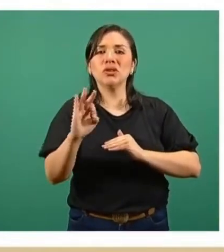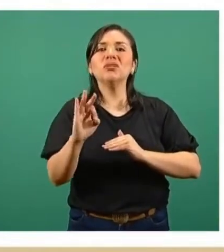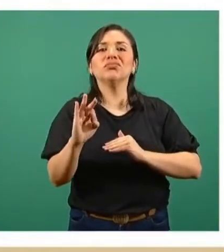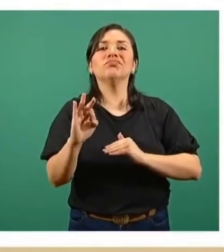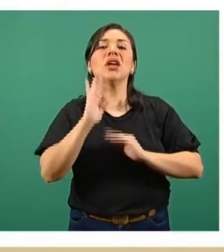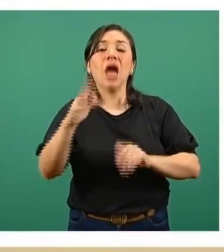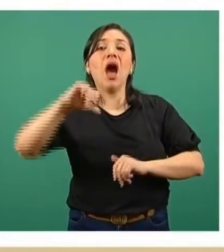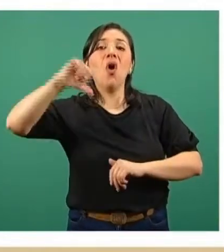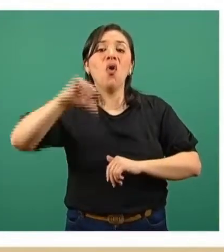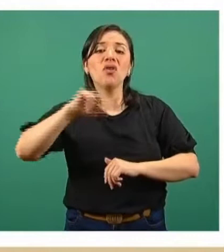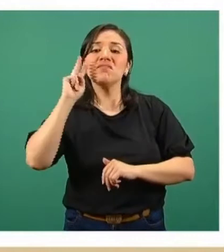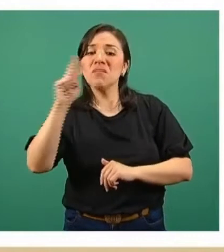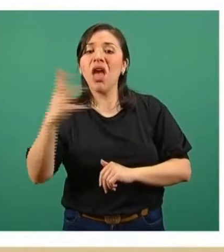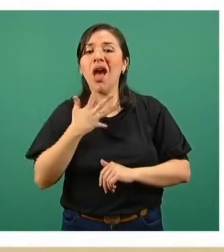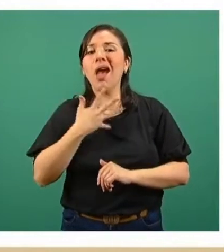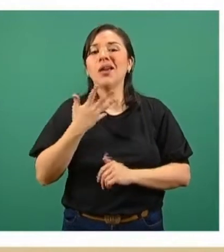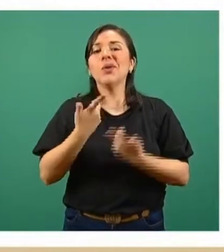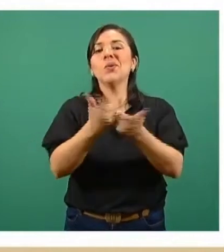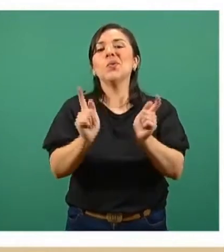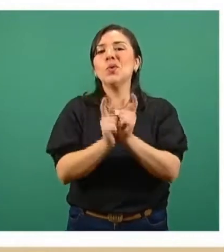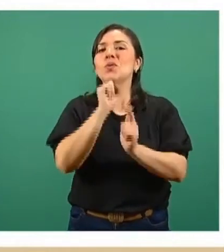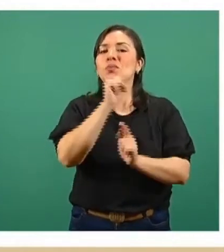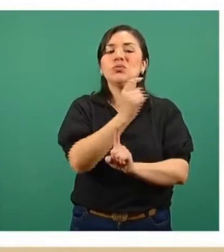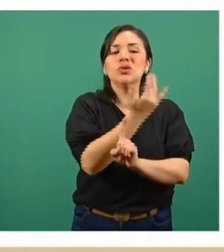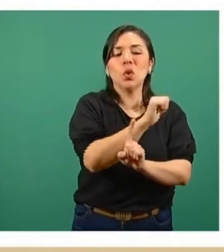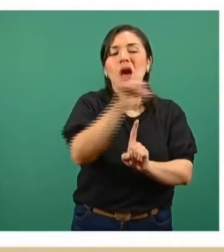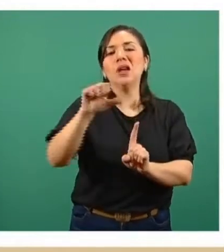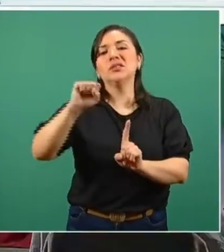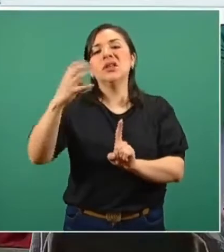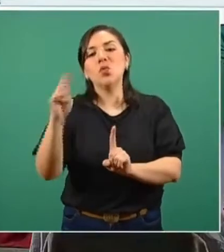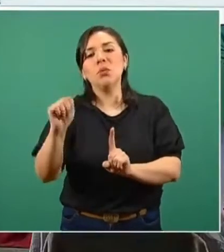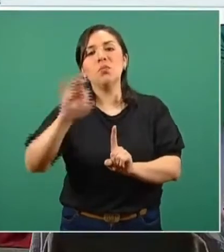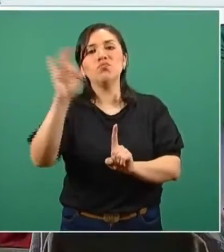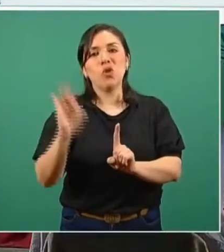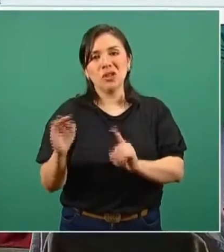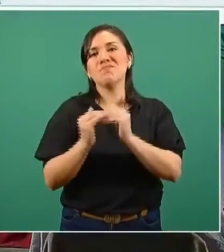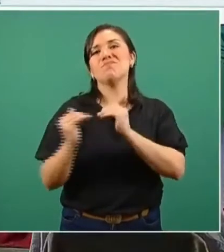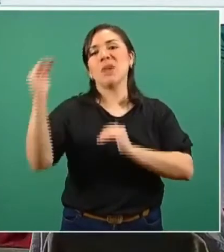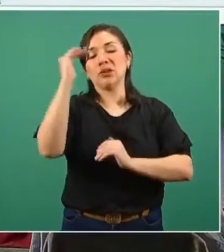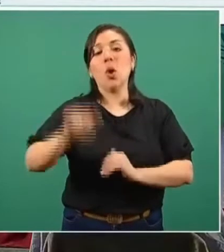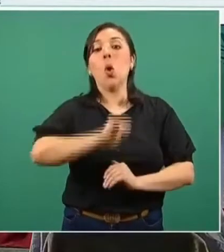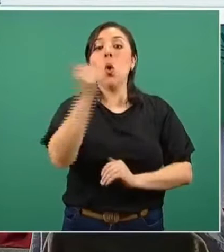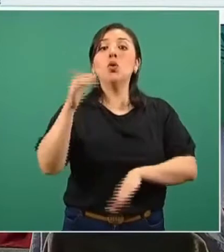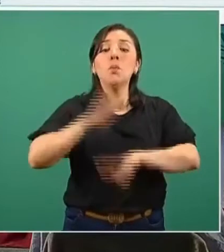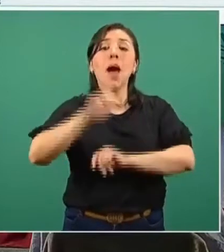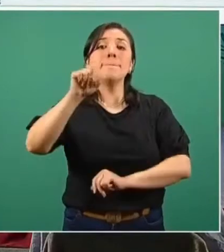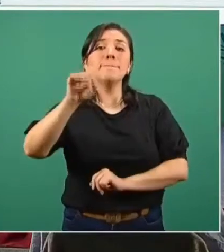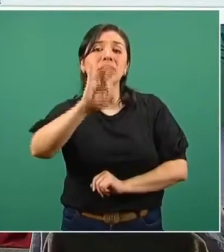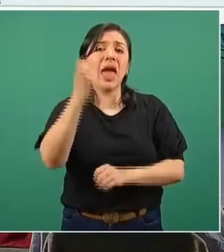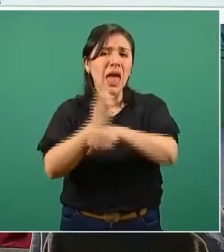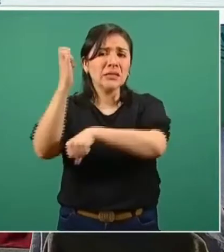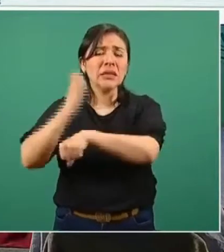aparece hoy en este grupo de entre el 50 y el 69%, y 20 estados tienen menos